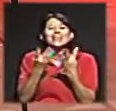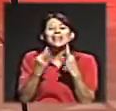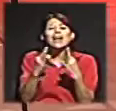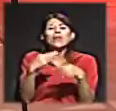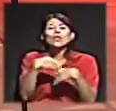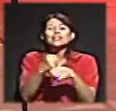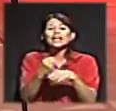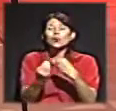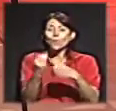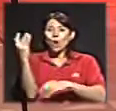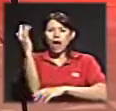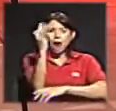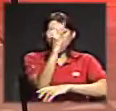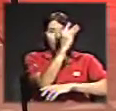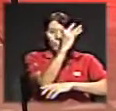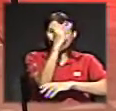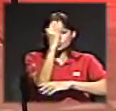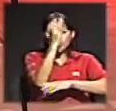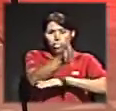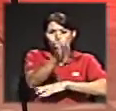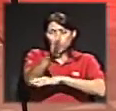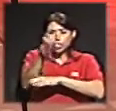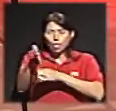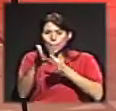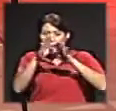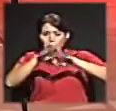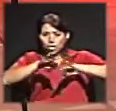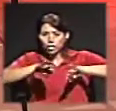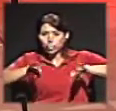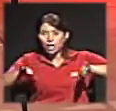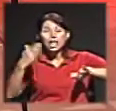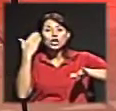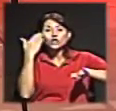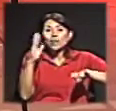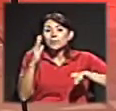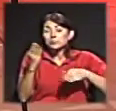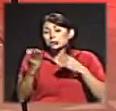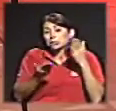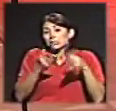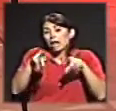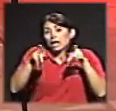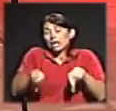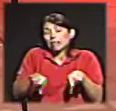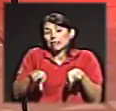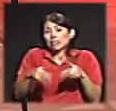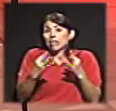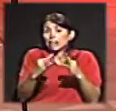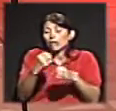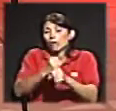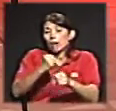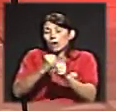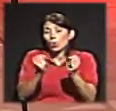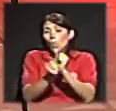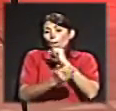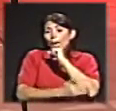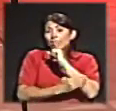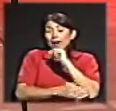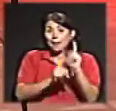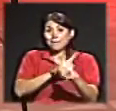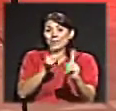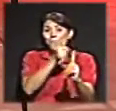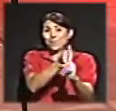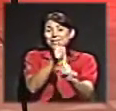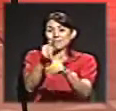No sabemos si es más bien la gente interesada en sacar madera, pero los ciudadanos alertan y el MINAET inmediatamente